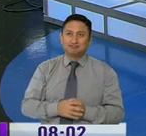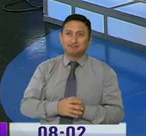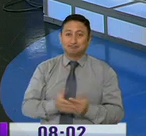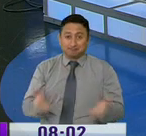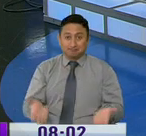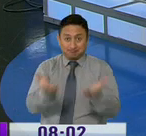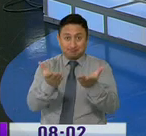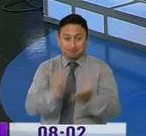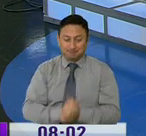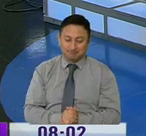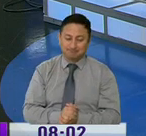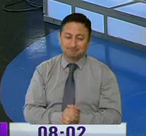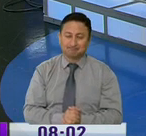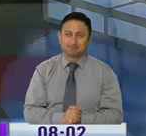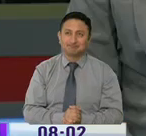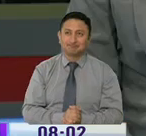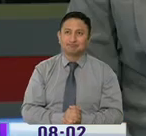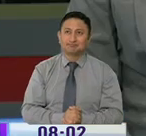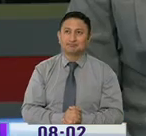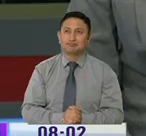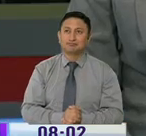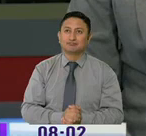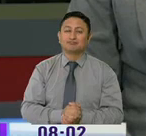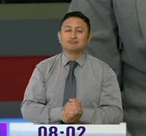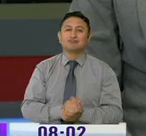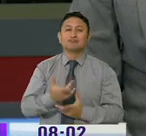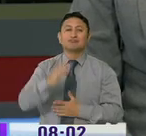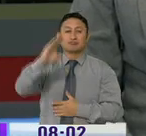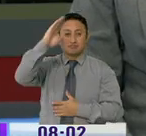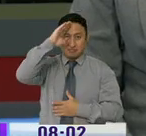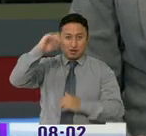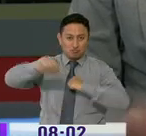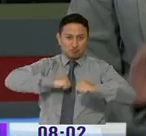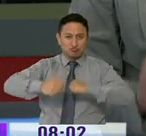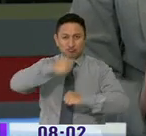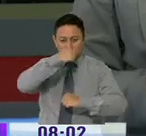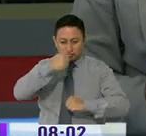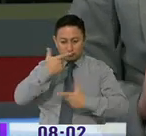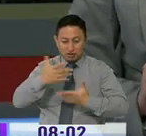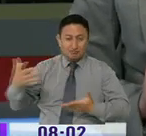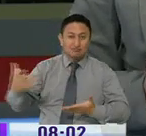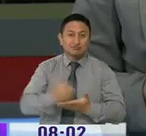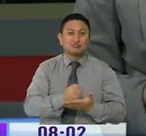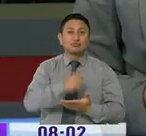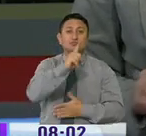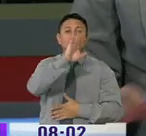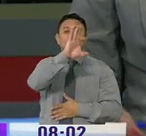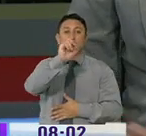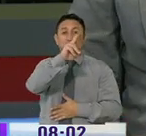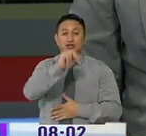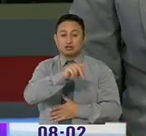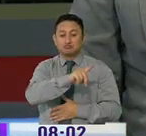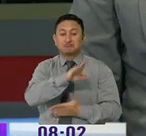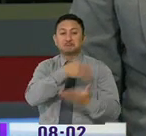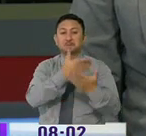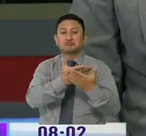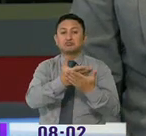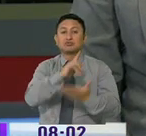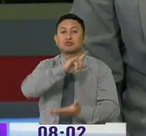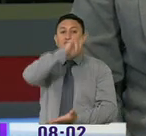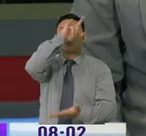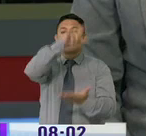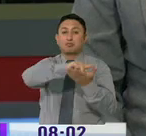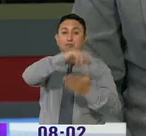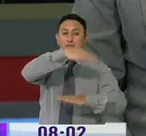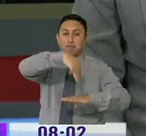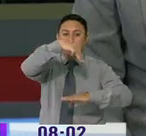hay varias. Vamos a contarles que un operativo antinarcóticos permitió el decomiso de más de una tonelada de droga que llegó a la base aérea de